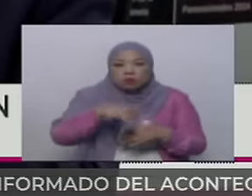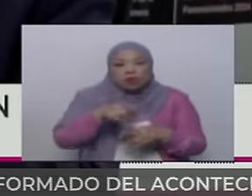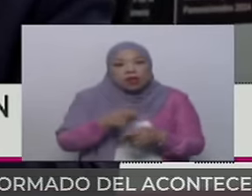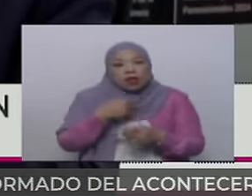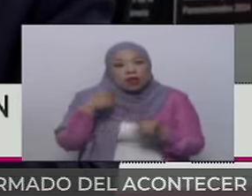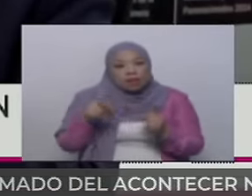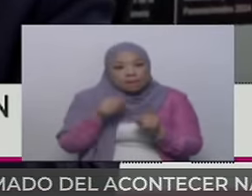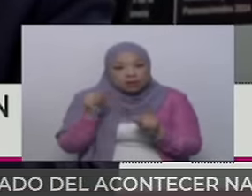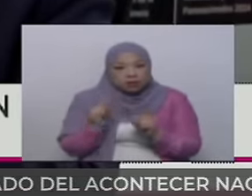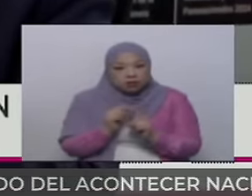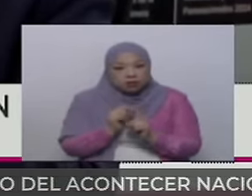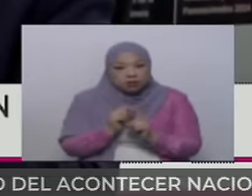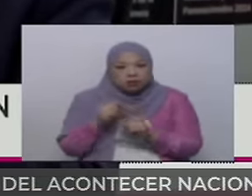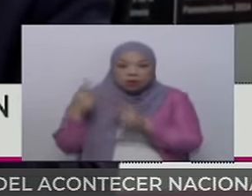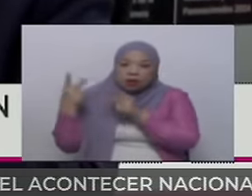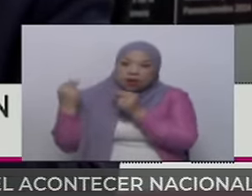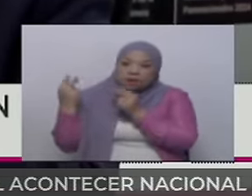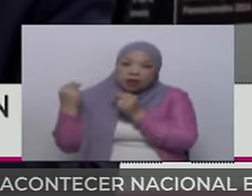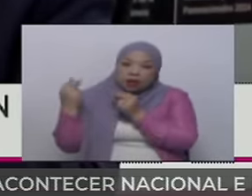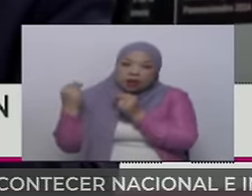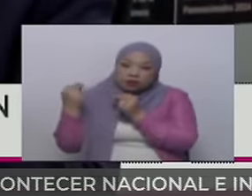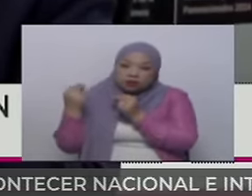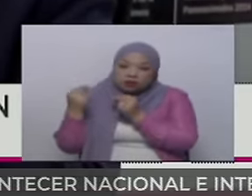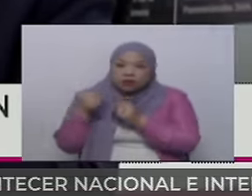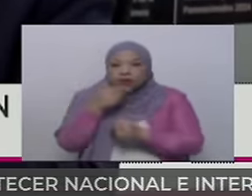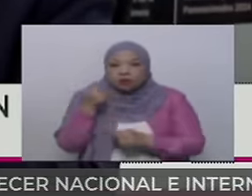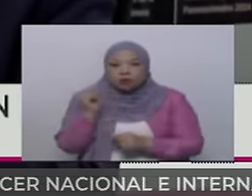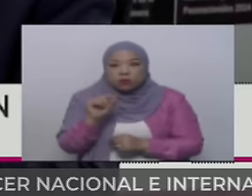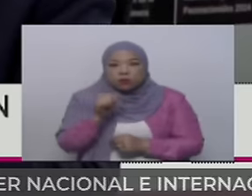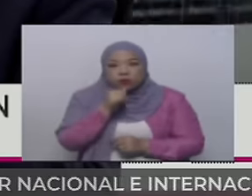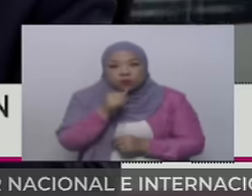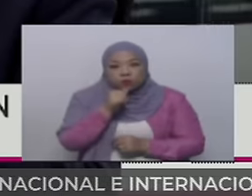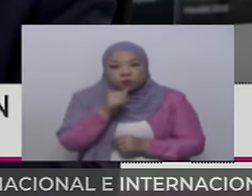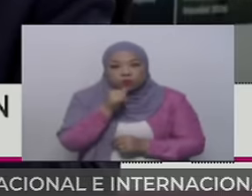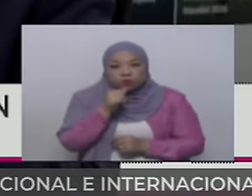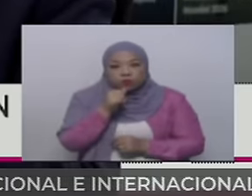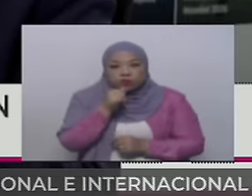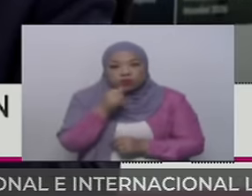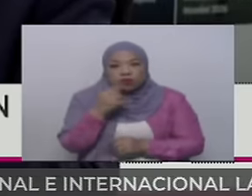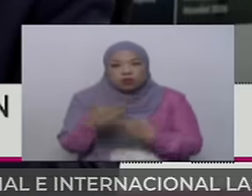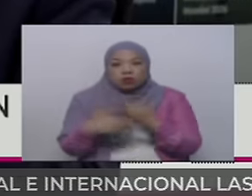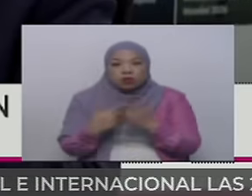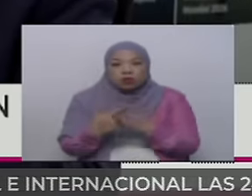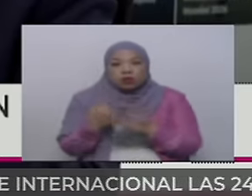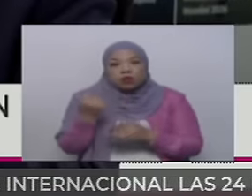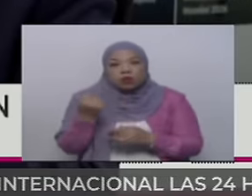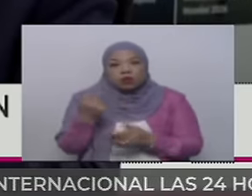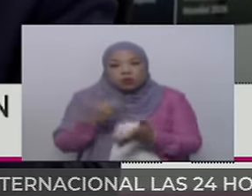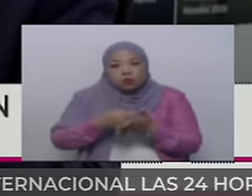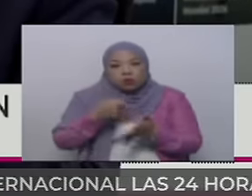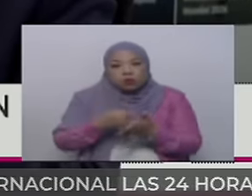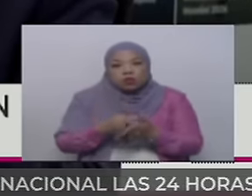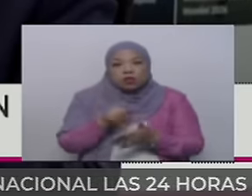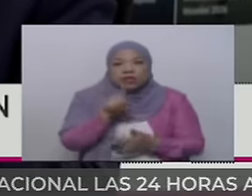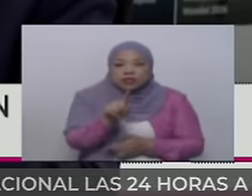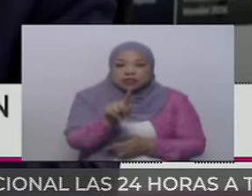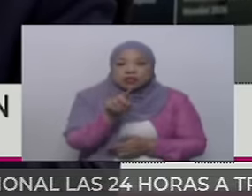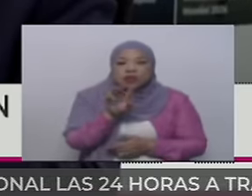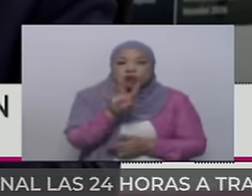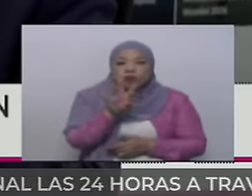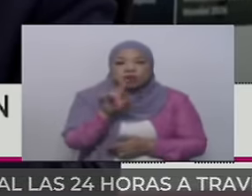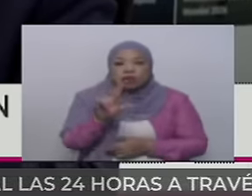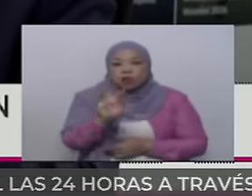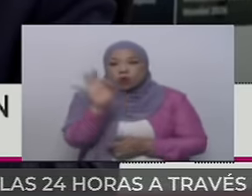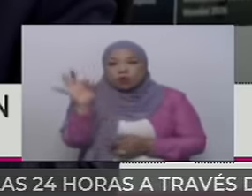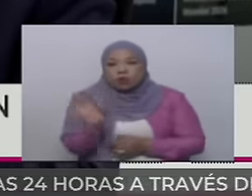esperanzadores, de mayor impacto como noticia positiva, es el indicador del crecimiento del 143%